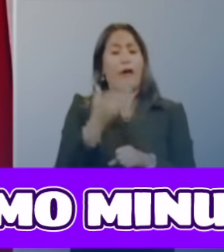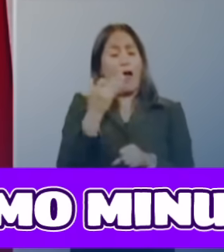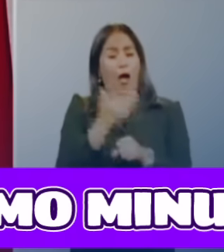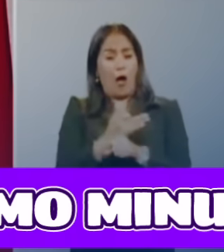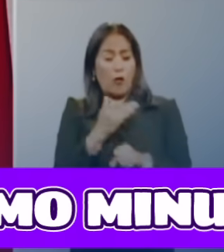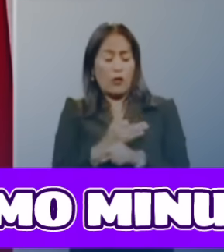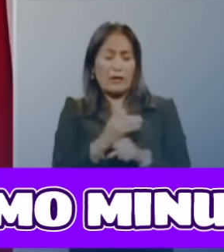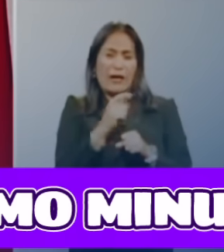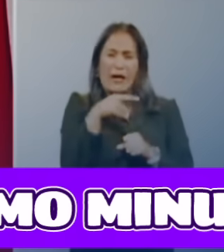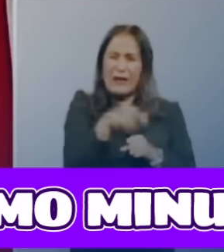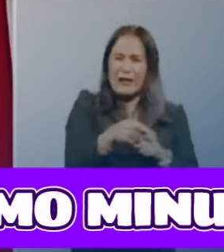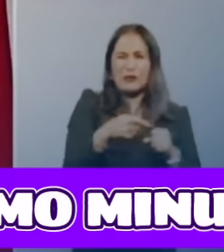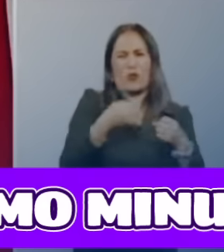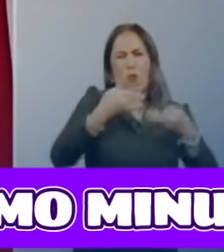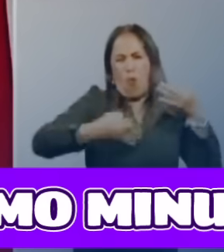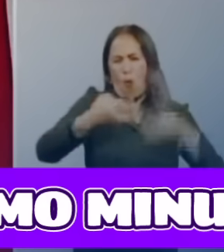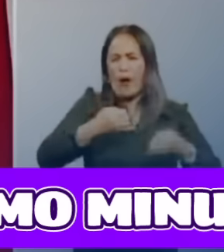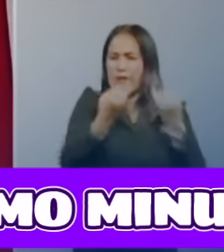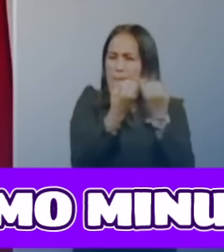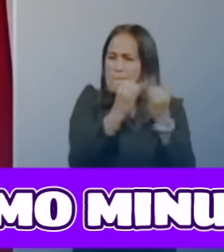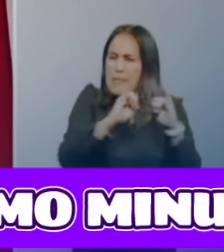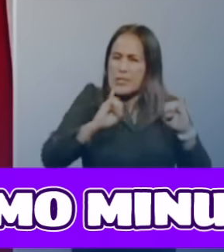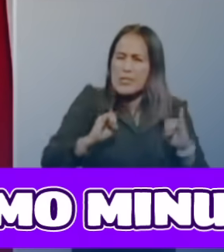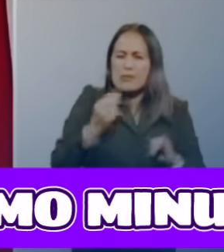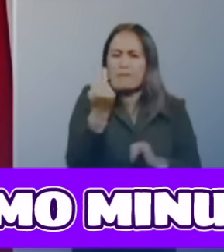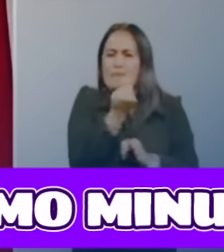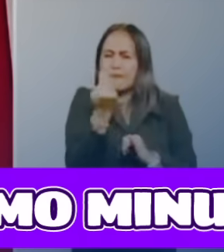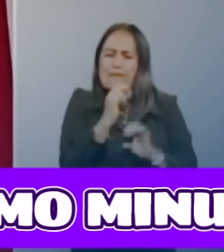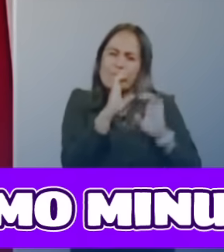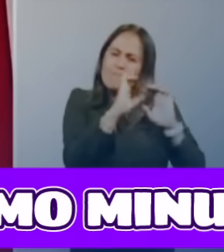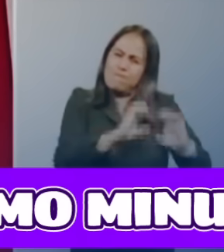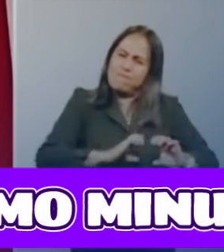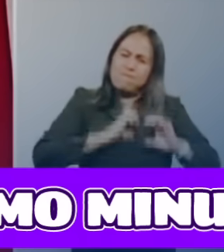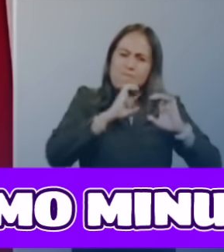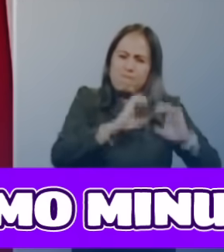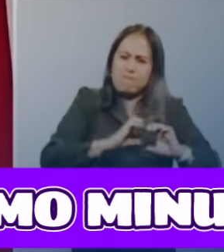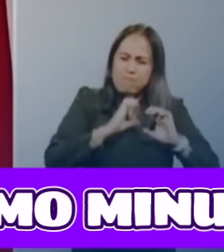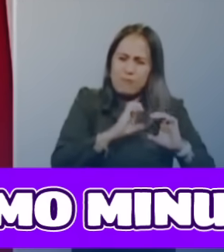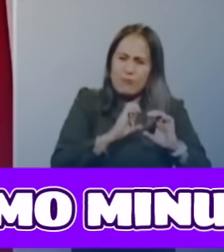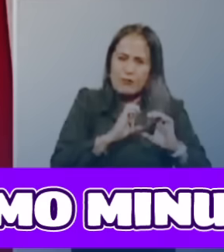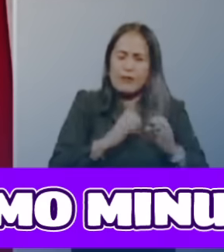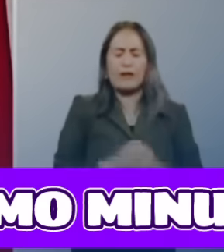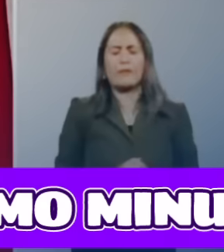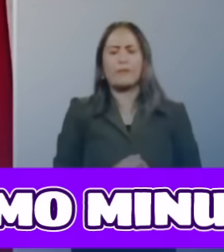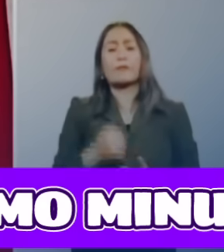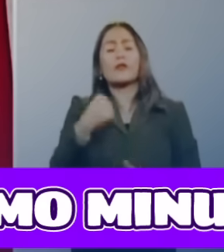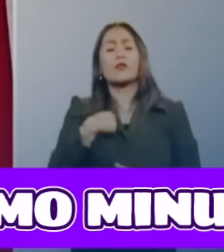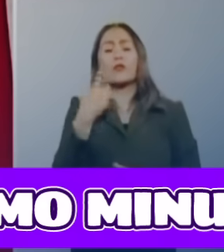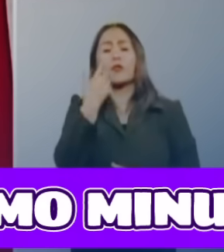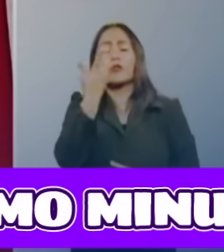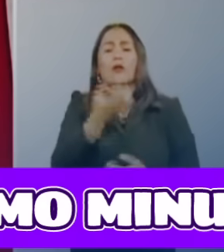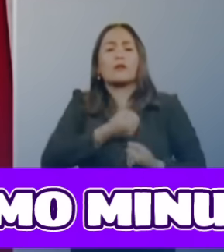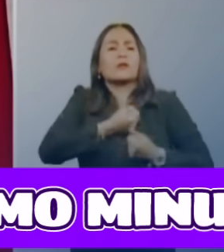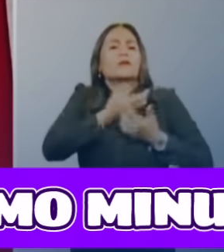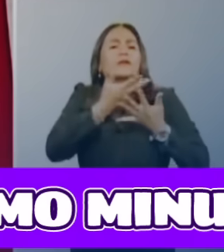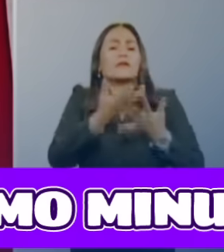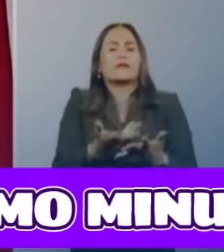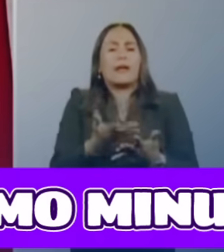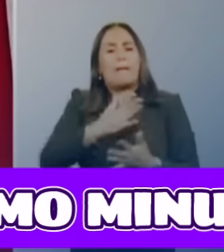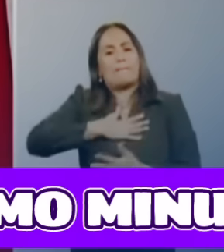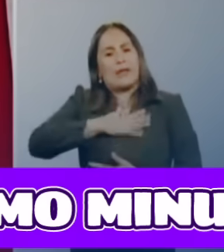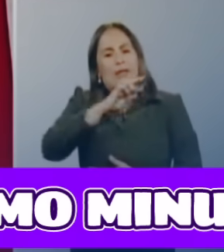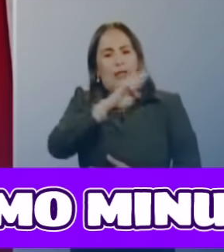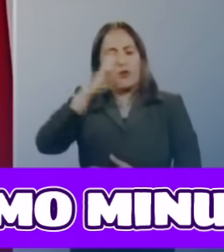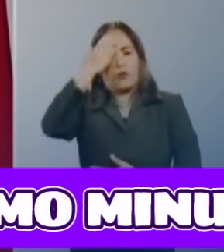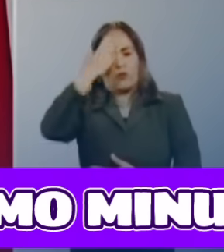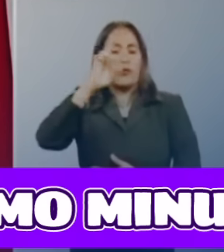nuestro Estado constitucional y democrático de derecho. Quiero expresar mi mayor reconocimiento a